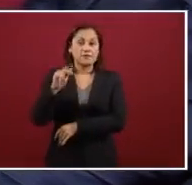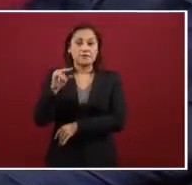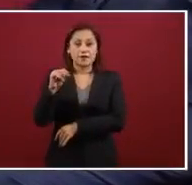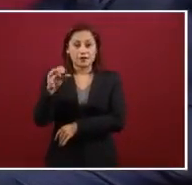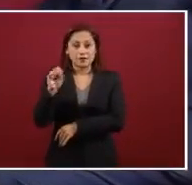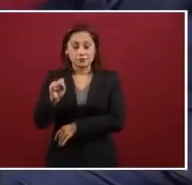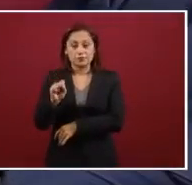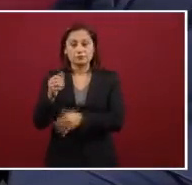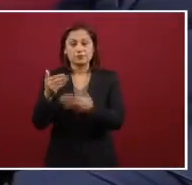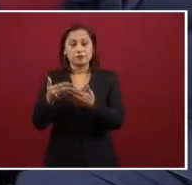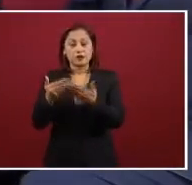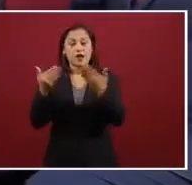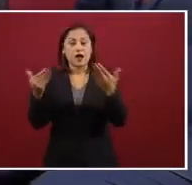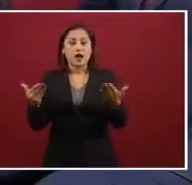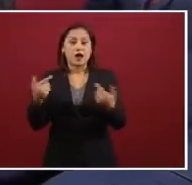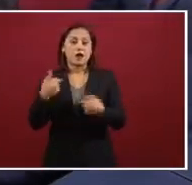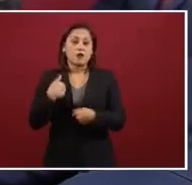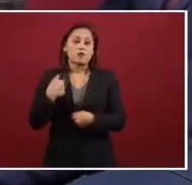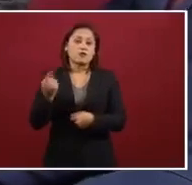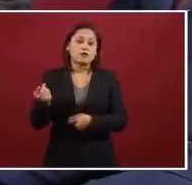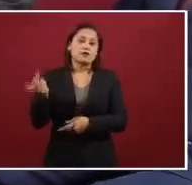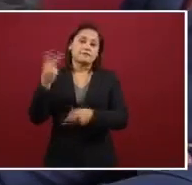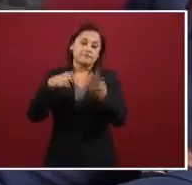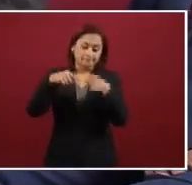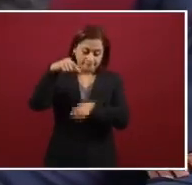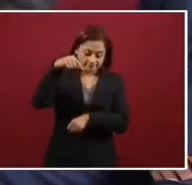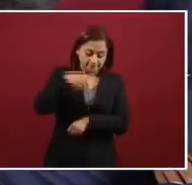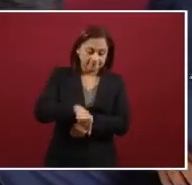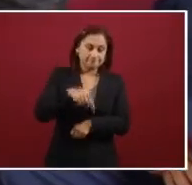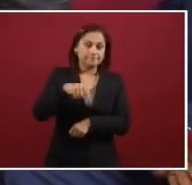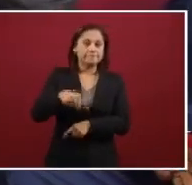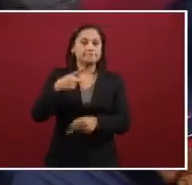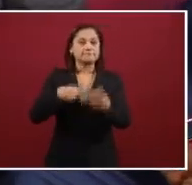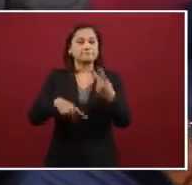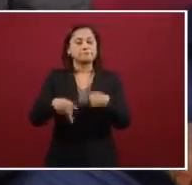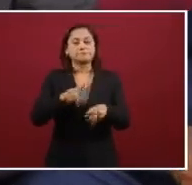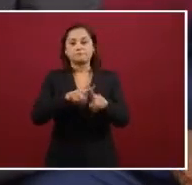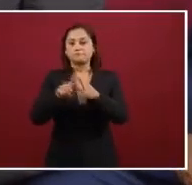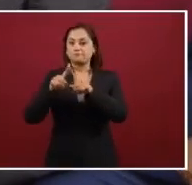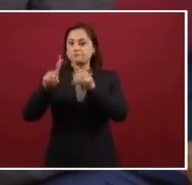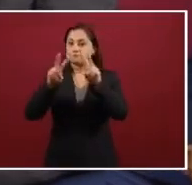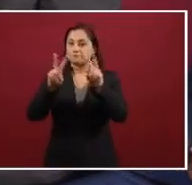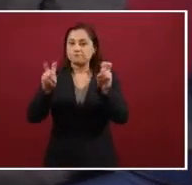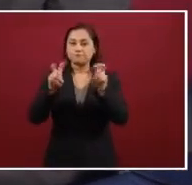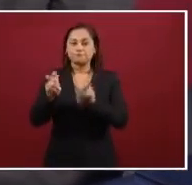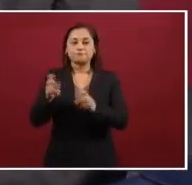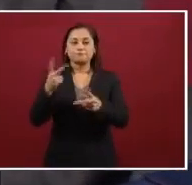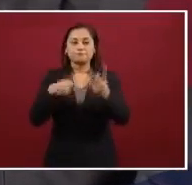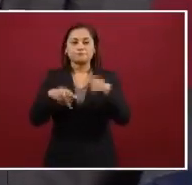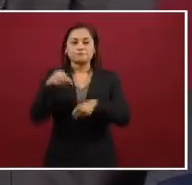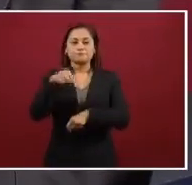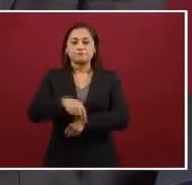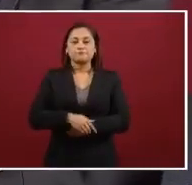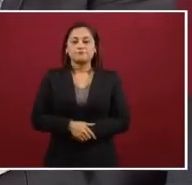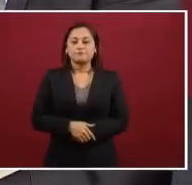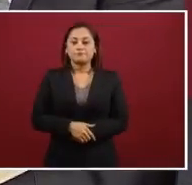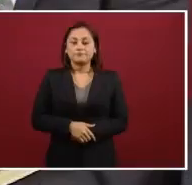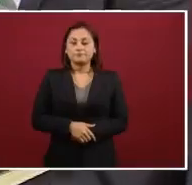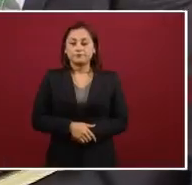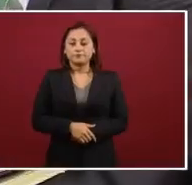Ahora, pues, aquí se atiende todo lo público. Muy bien.